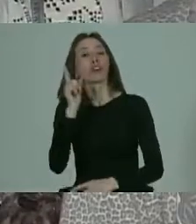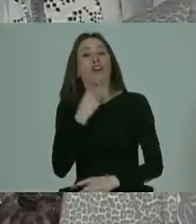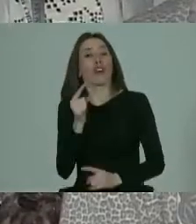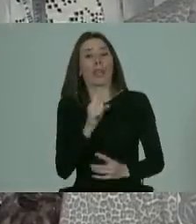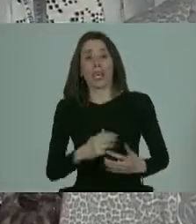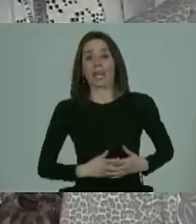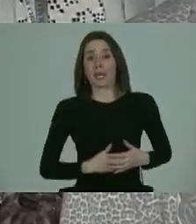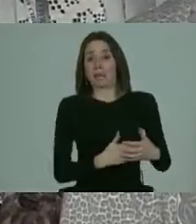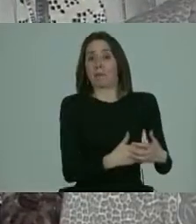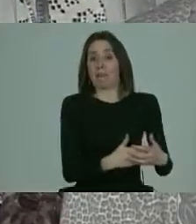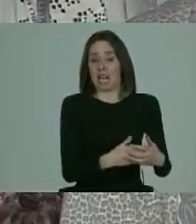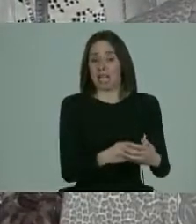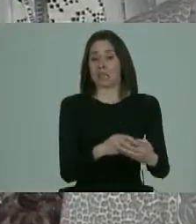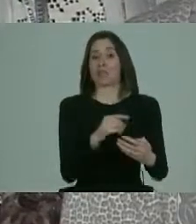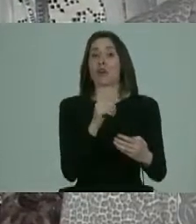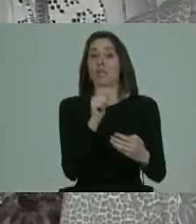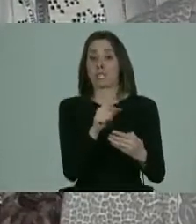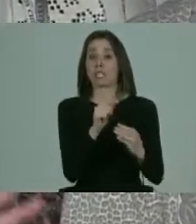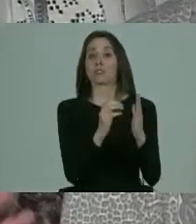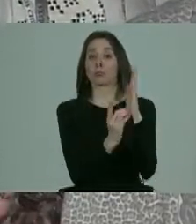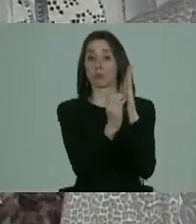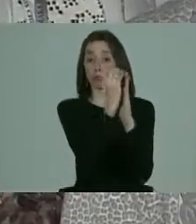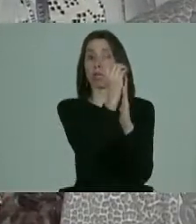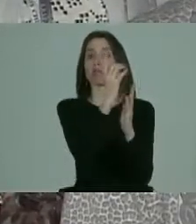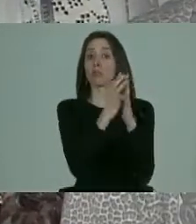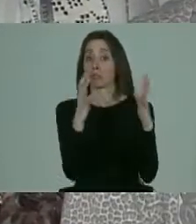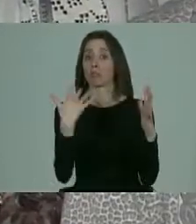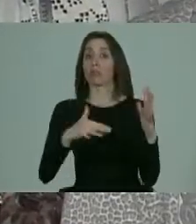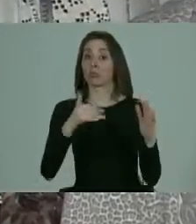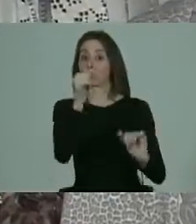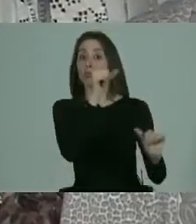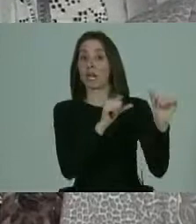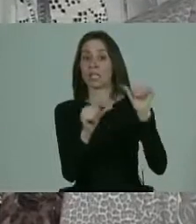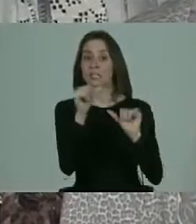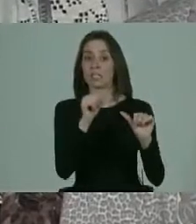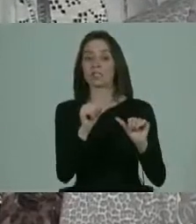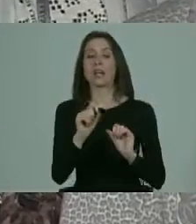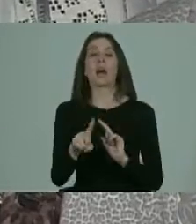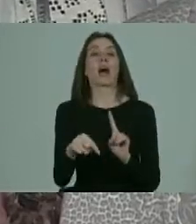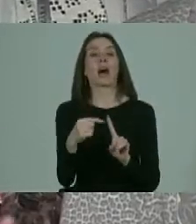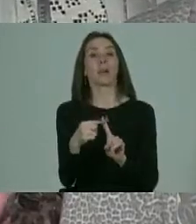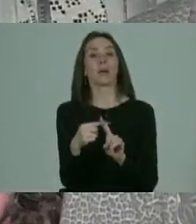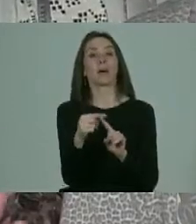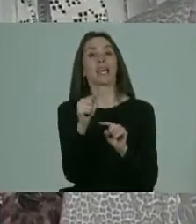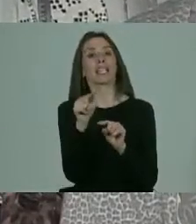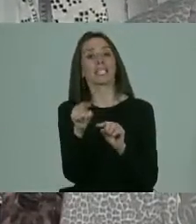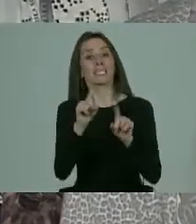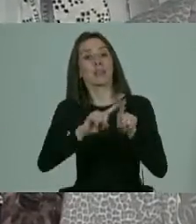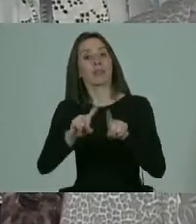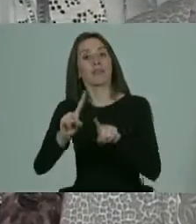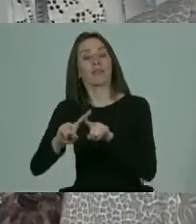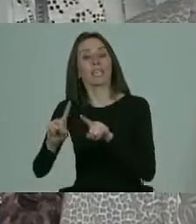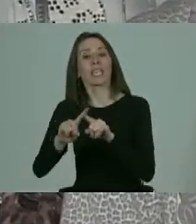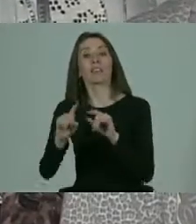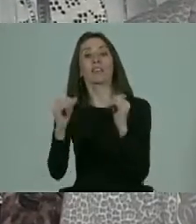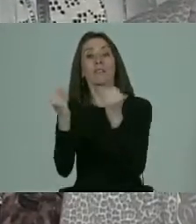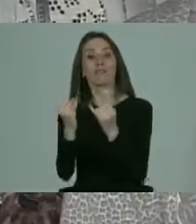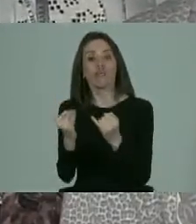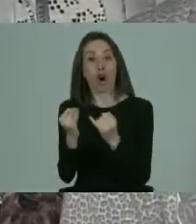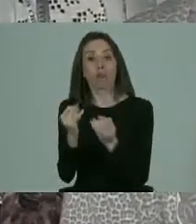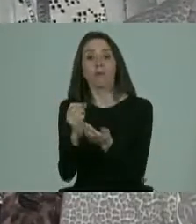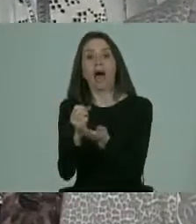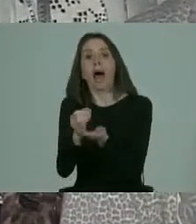concepción yo creo que se ha sido un gran desarrollo un enorme desarrollo porque además son métodos que han demostrado en el tiempo ser seguro